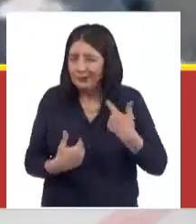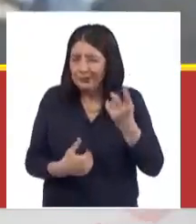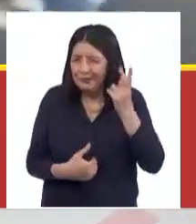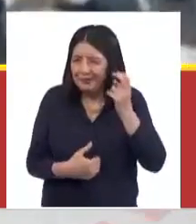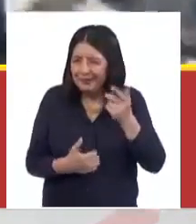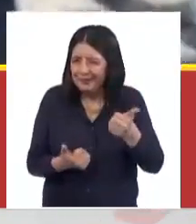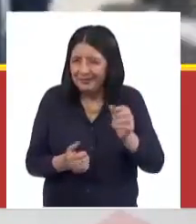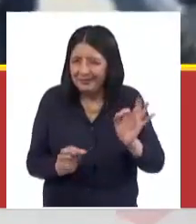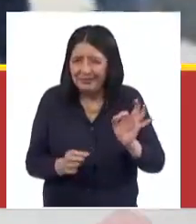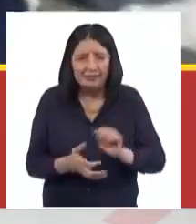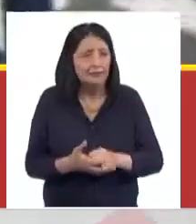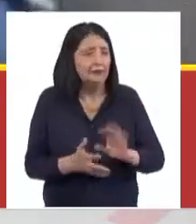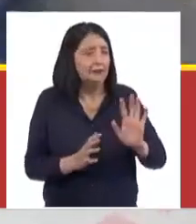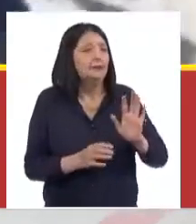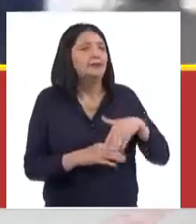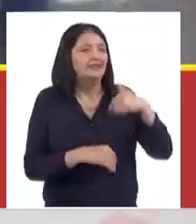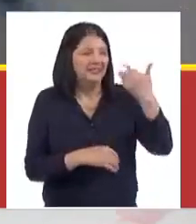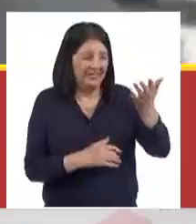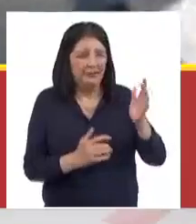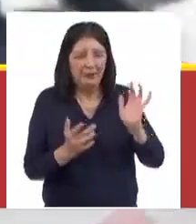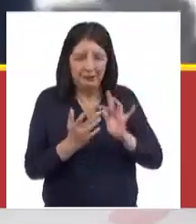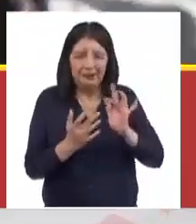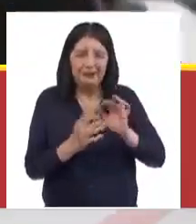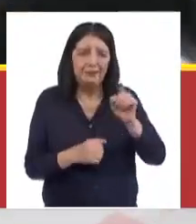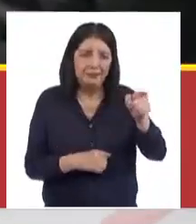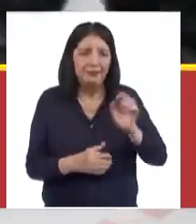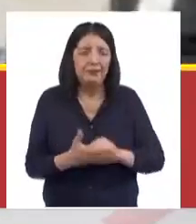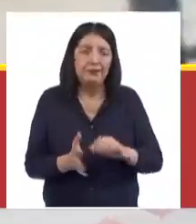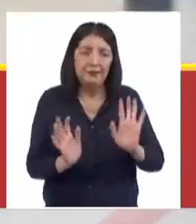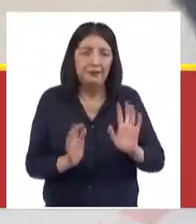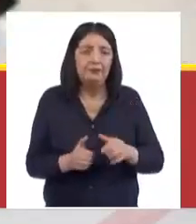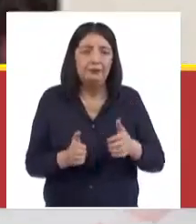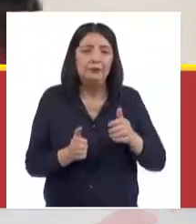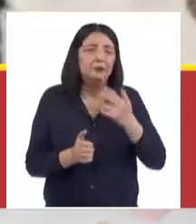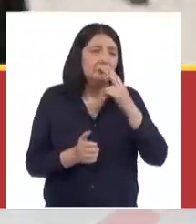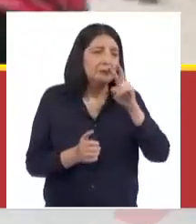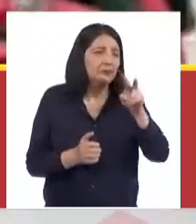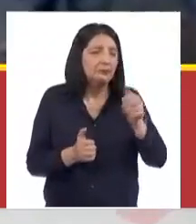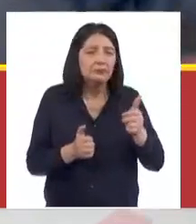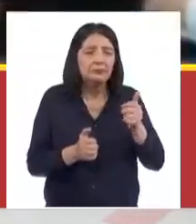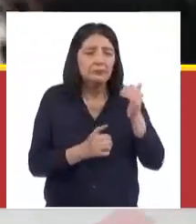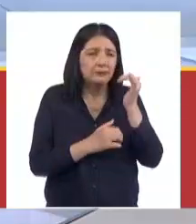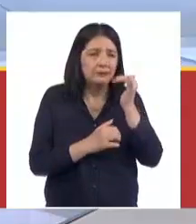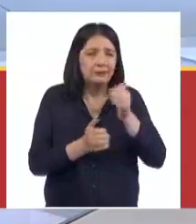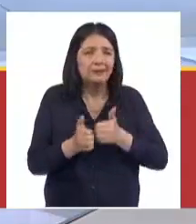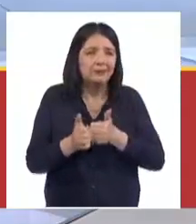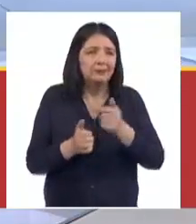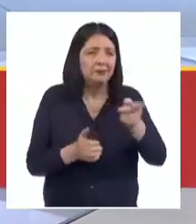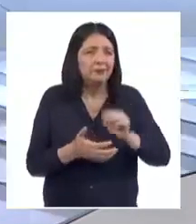De acuerdo, Alindor. Vamos a regresar contigo más adelante, haciéndole seguimiento al candidato Pedro Castillo.